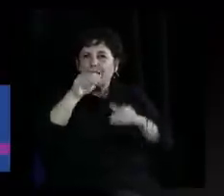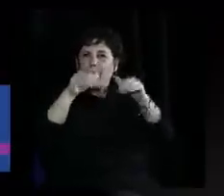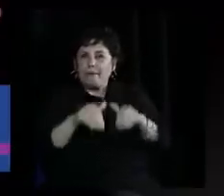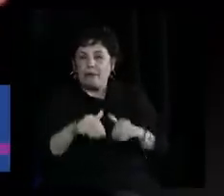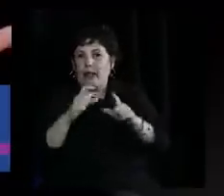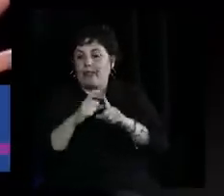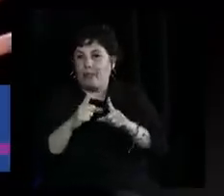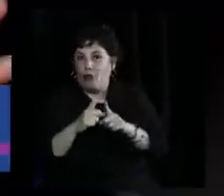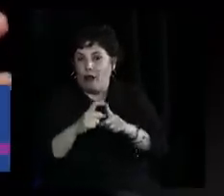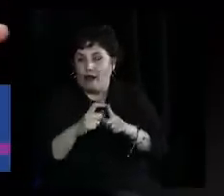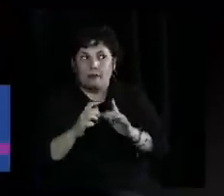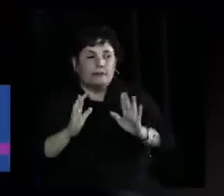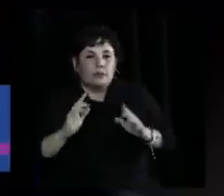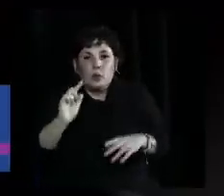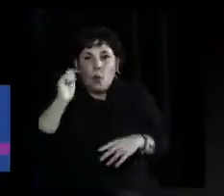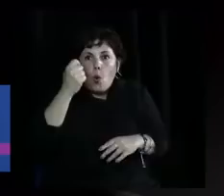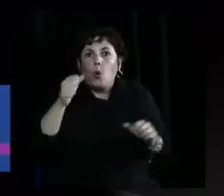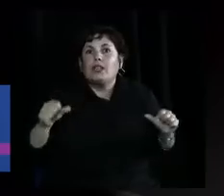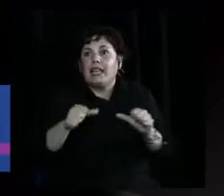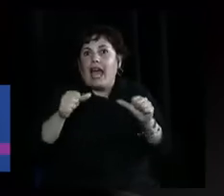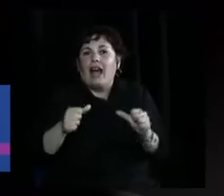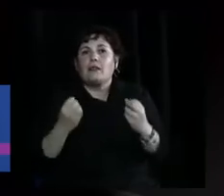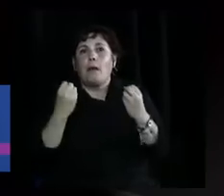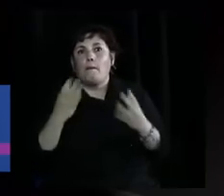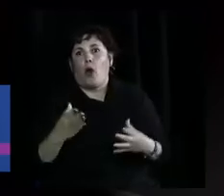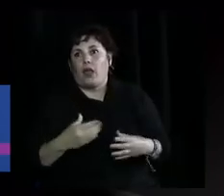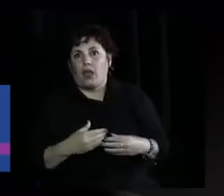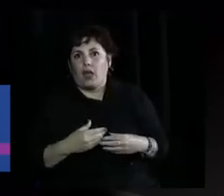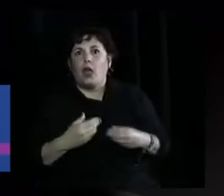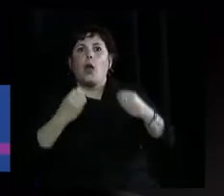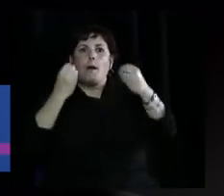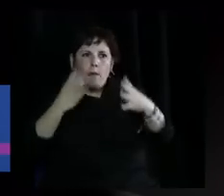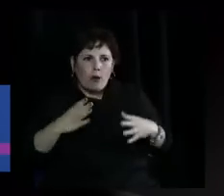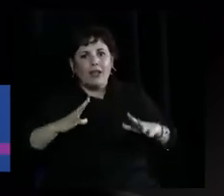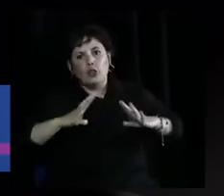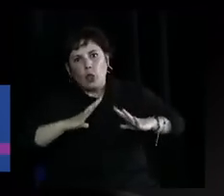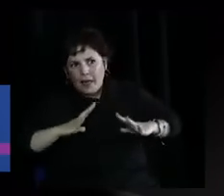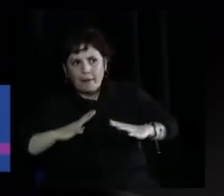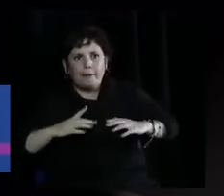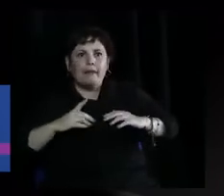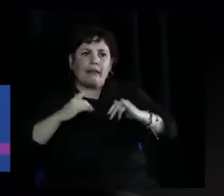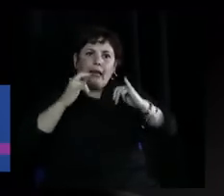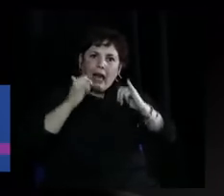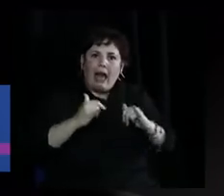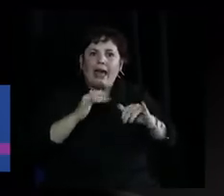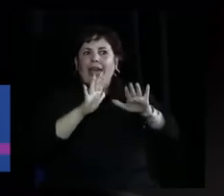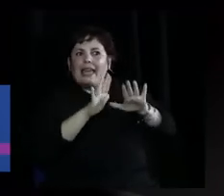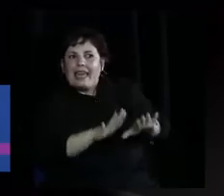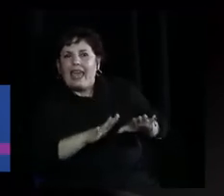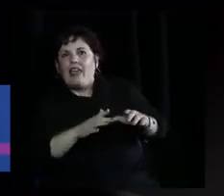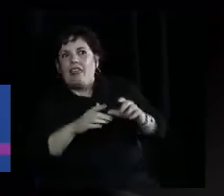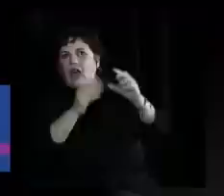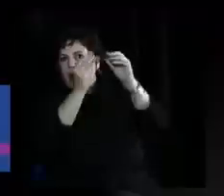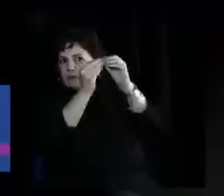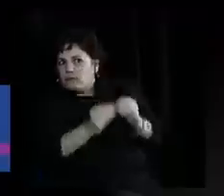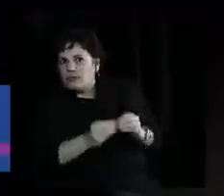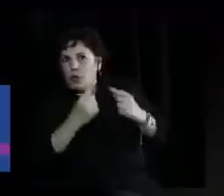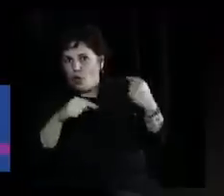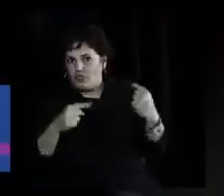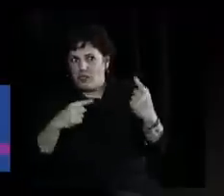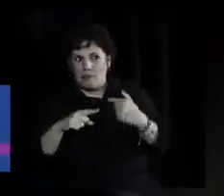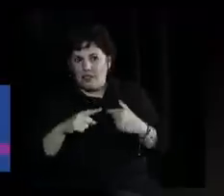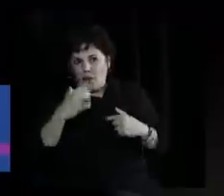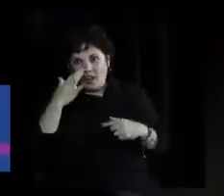En realidad la UTE lo hace porque tiene resto todavía, tiene mucho resto, mucha acumulación todavía, pero en